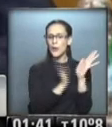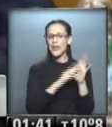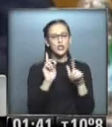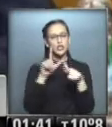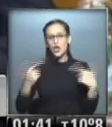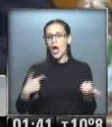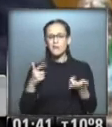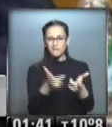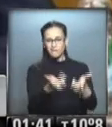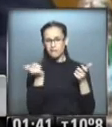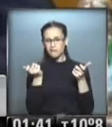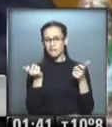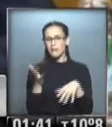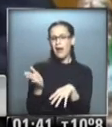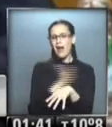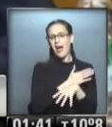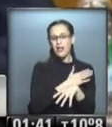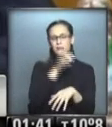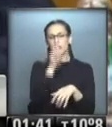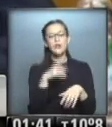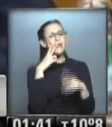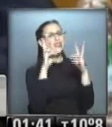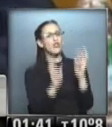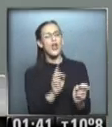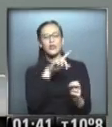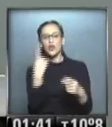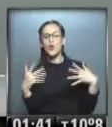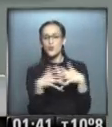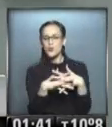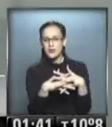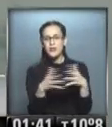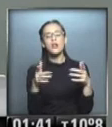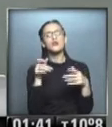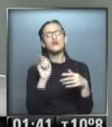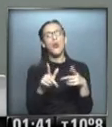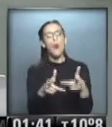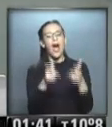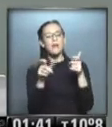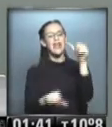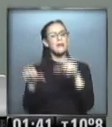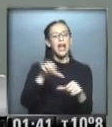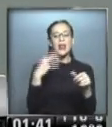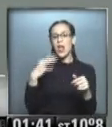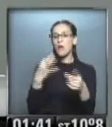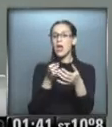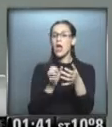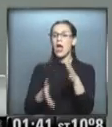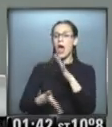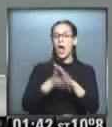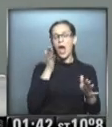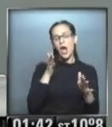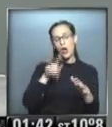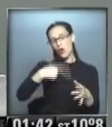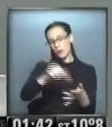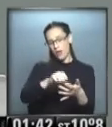el ataque se produzca antes que los inspectores de Naciones Unidas sobre armas químicas abandonen el país el próximo domingo. Desde el